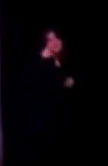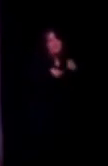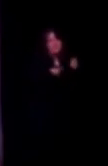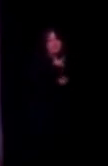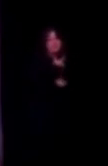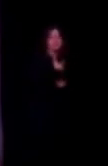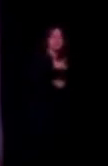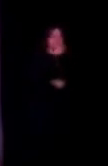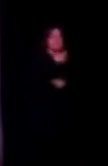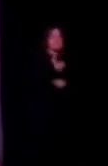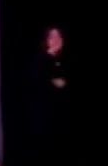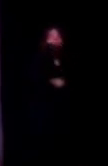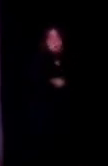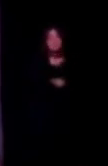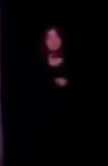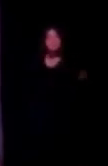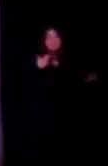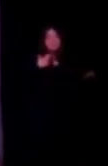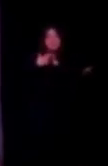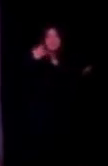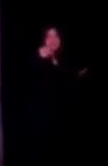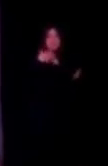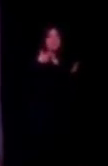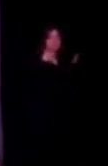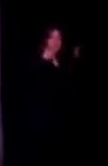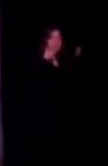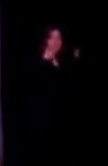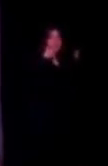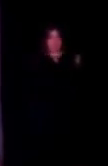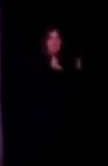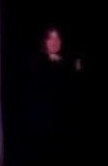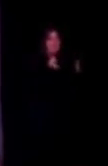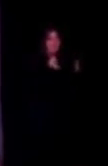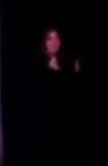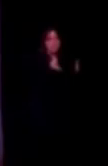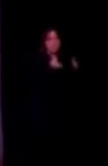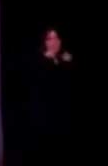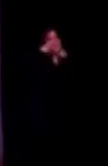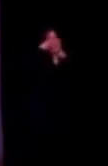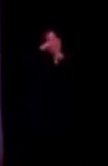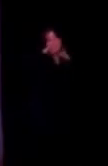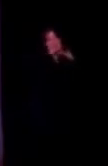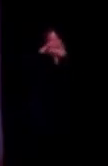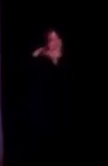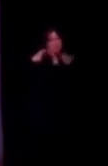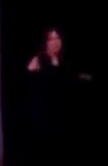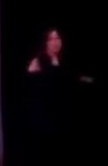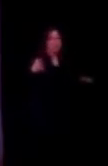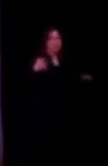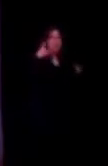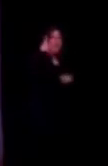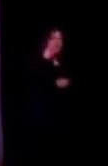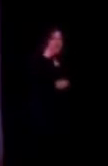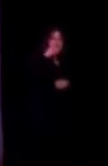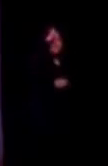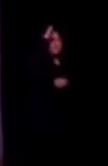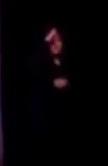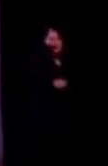porque supone, en mi opinión, un camino con un anclaje ético, además de un anclaje científico y un anclaje de